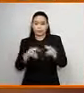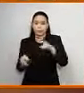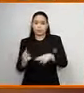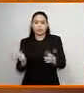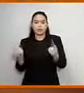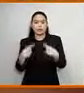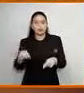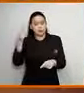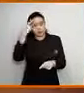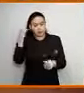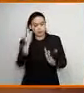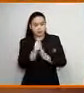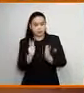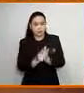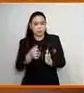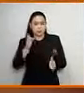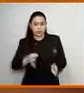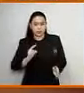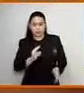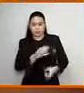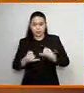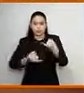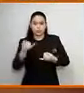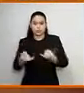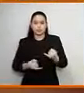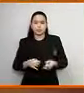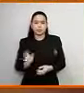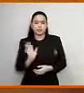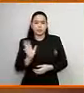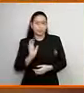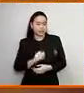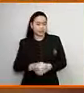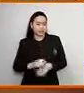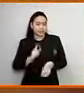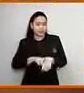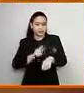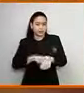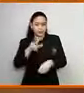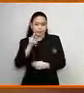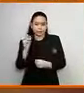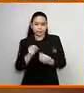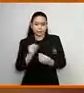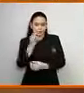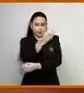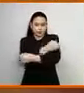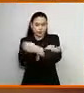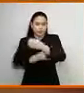para certificar la transparencia de nuestros juegos. Nos vemos a las 3 en punto de la tarde.